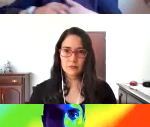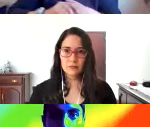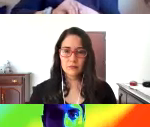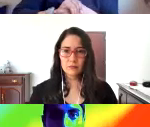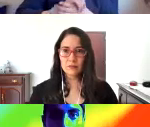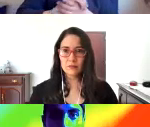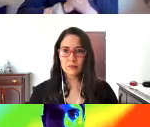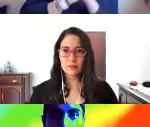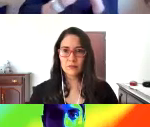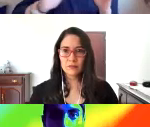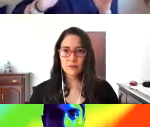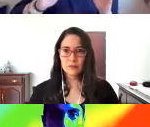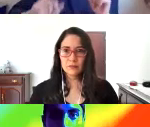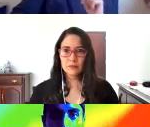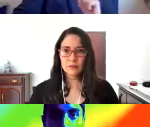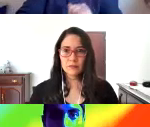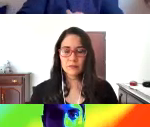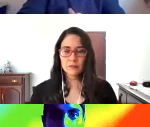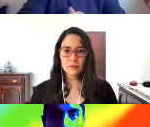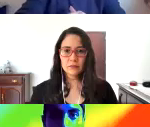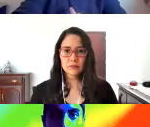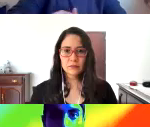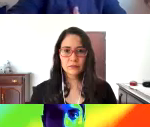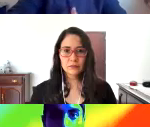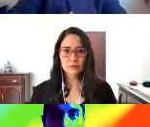que hay en la cuenca, etcétera, pero estas son algunas de las formas.